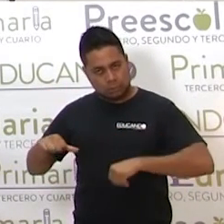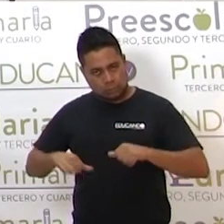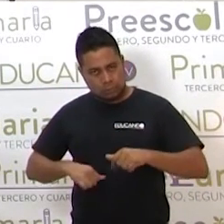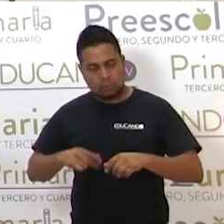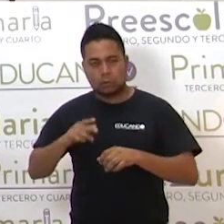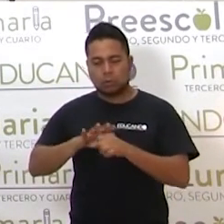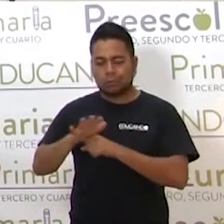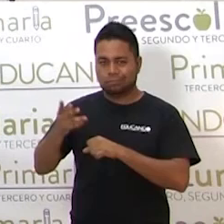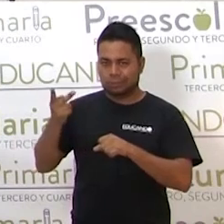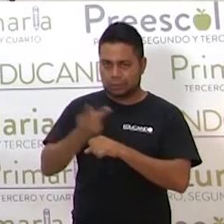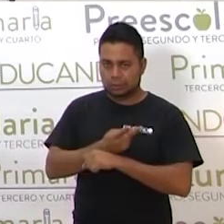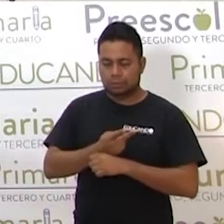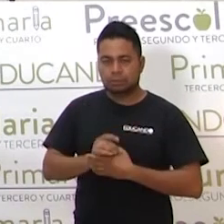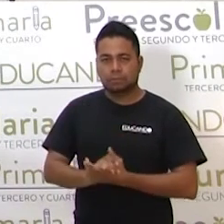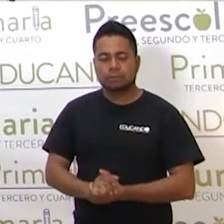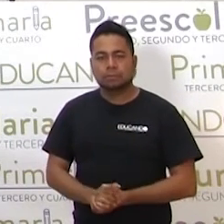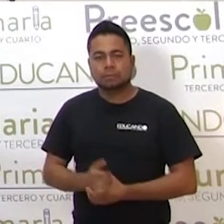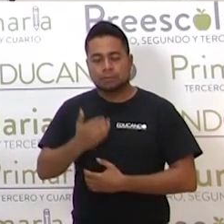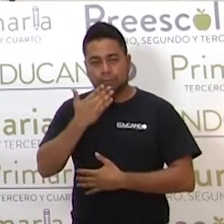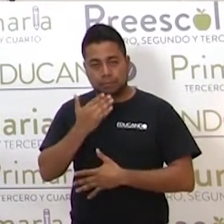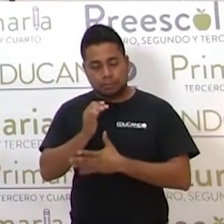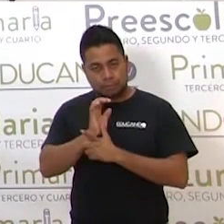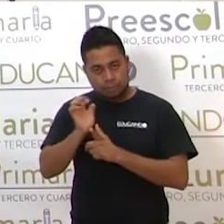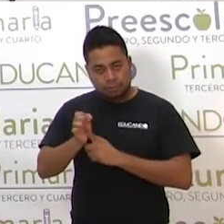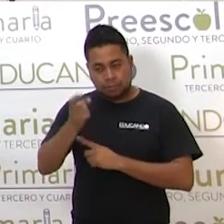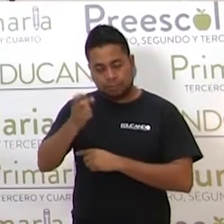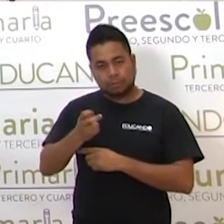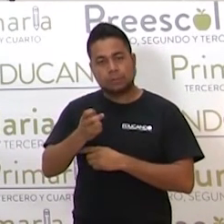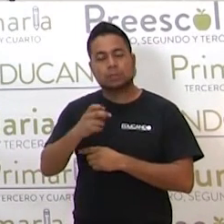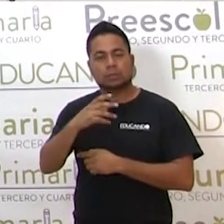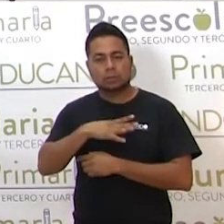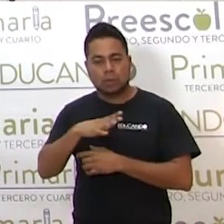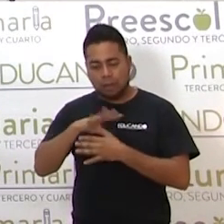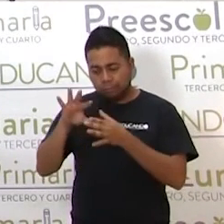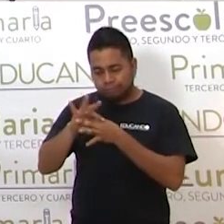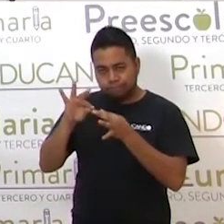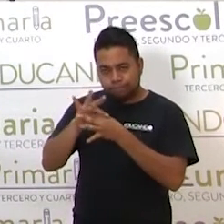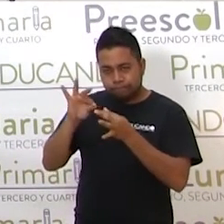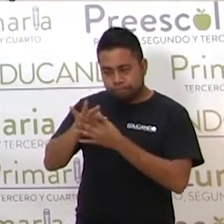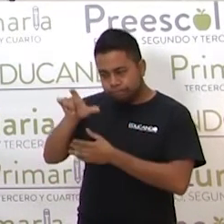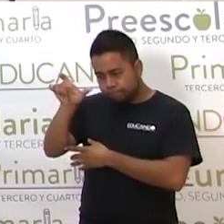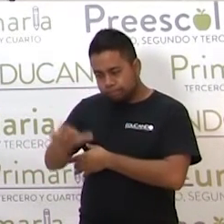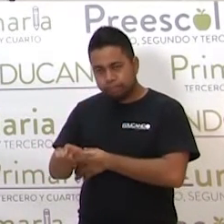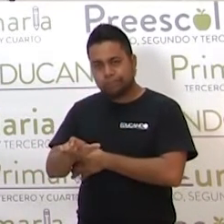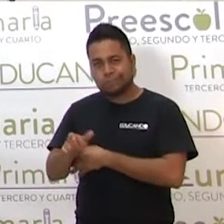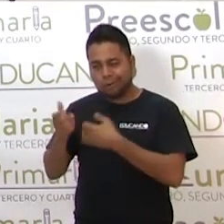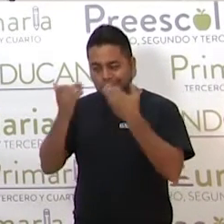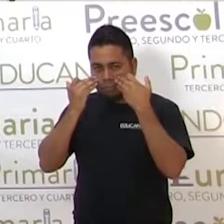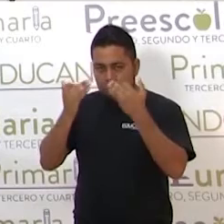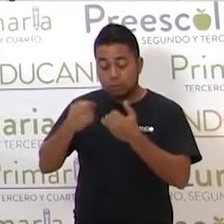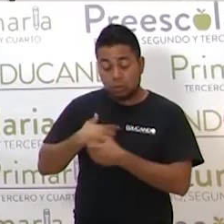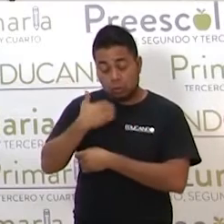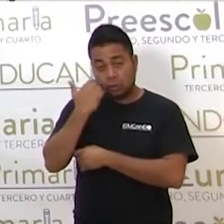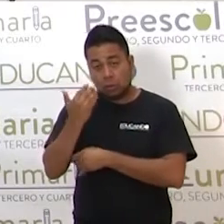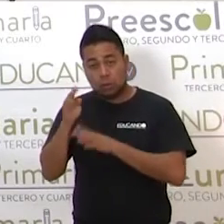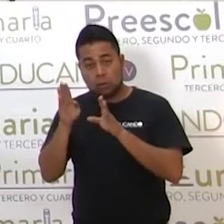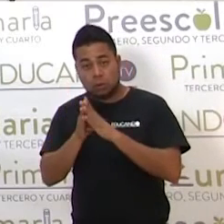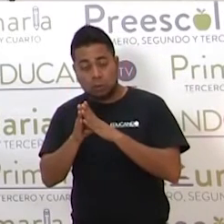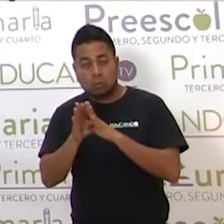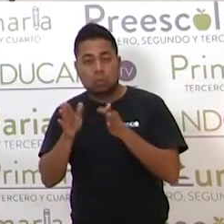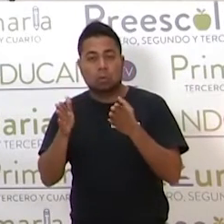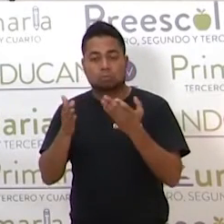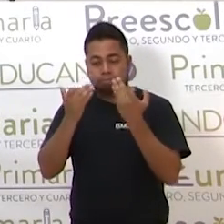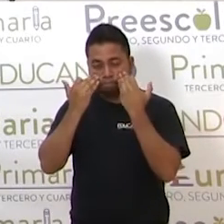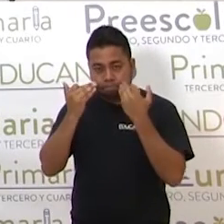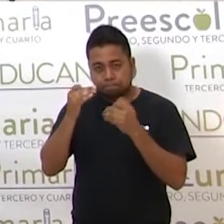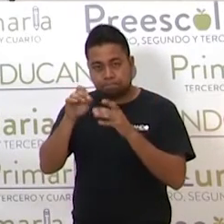está pasando. Entonces es un tipo de narrador testigo. Eso quiero que lo tengan bien presente, los tipos de narradores, porque al